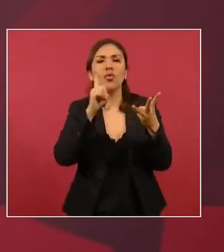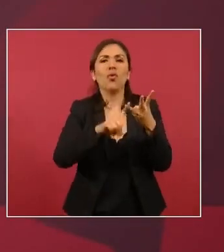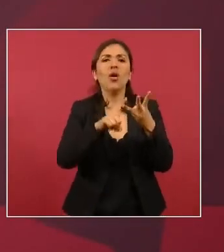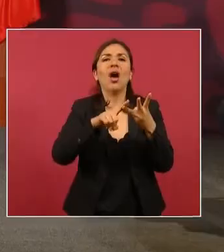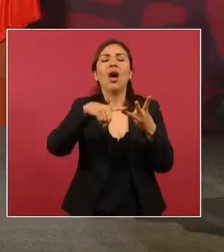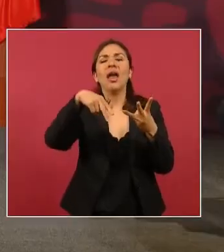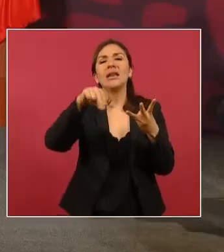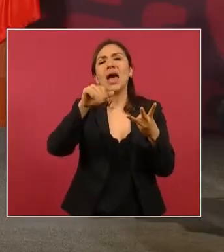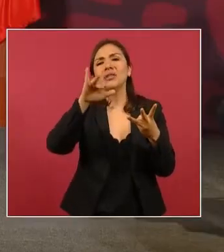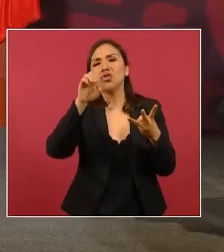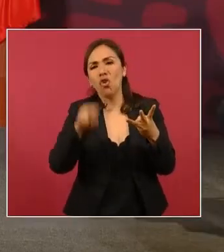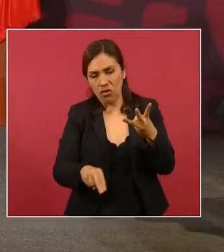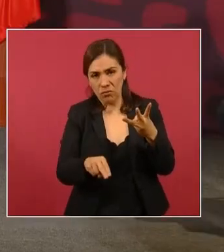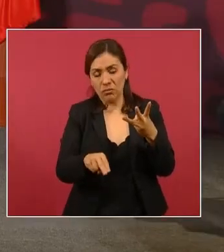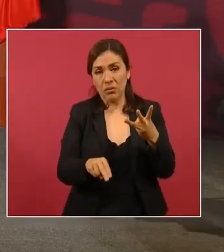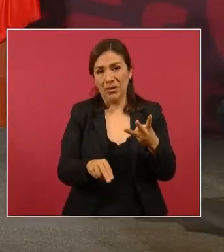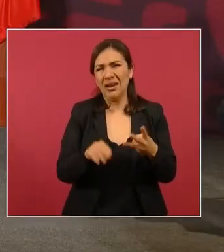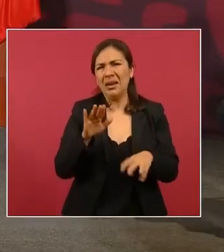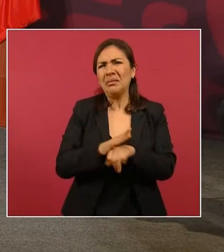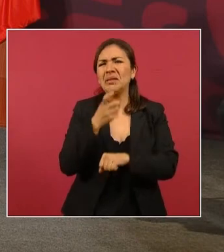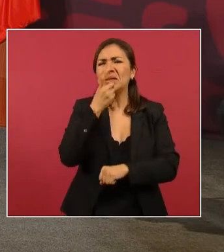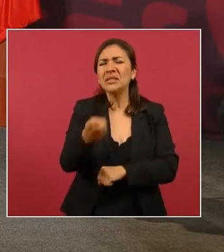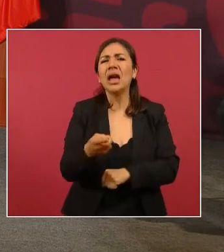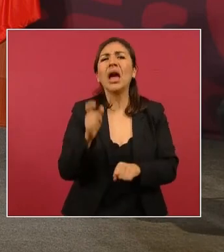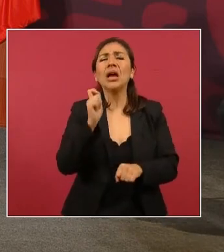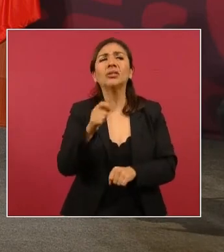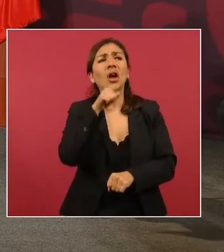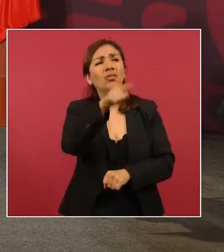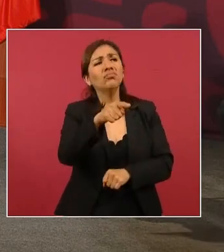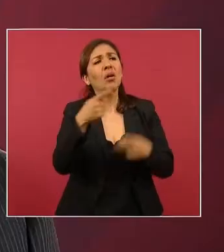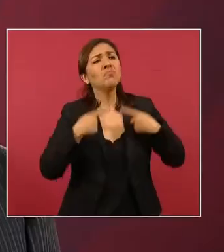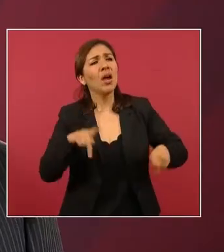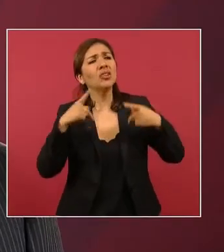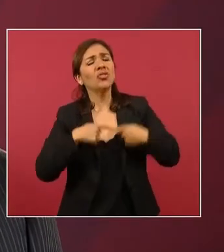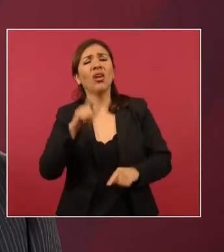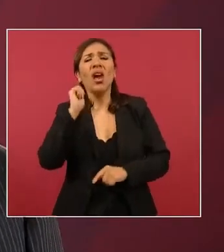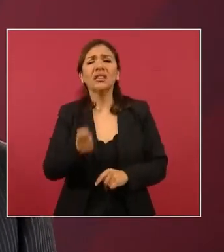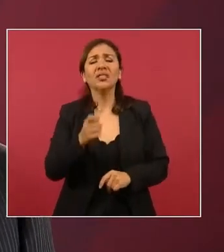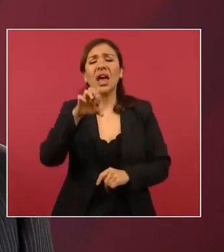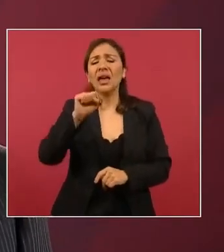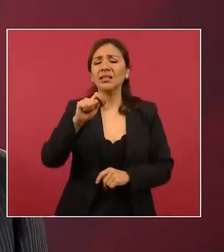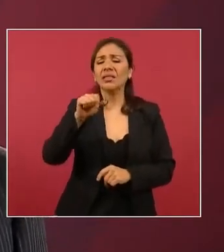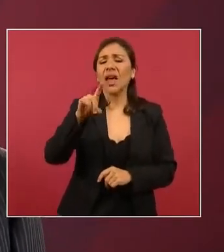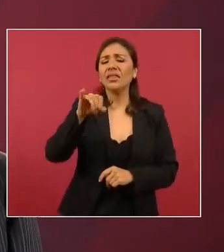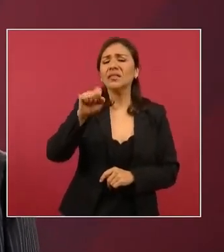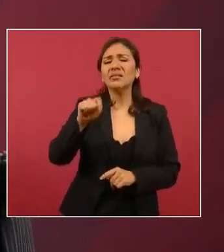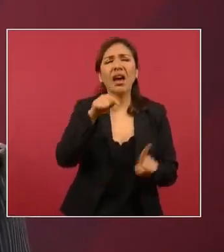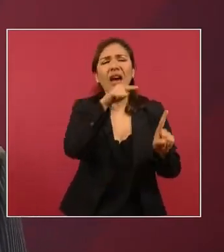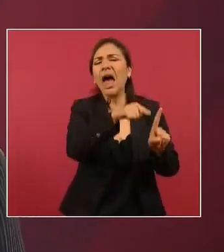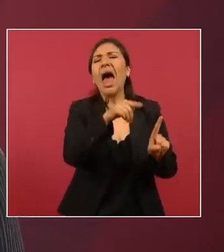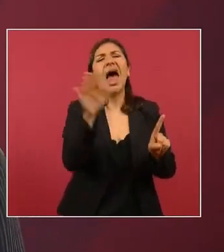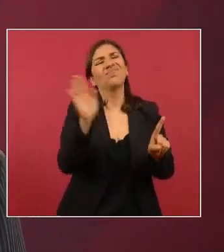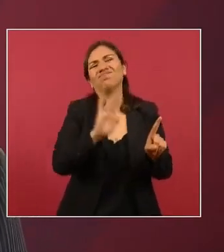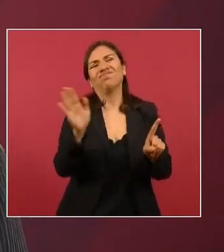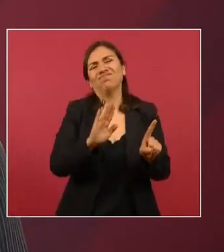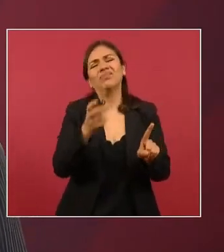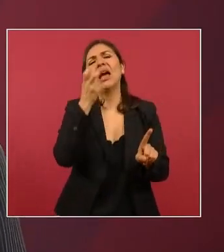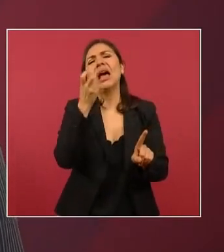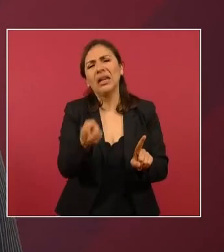nación. Por eso cuando dicen, es un estadista, es un hombre de Estado, no, eso sí está